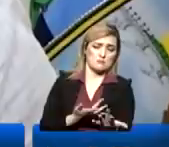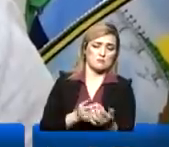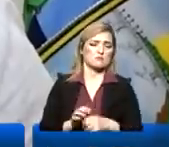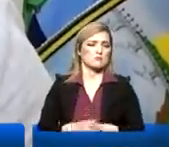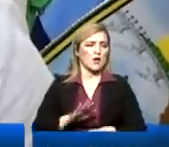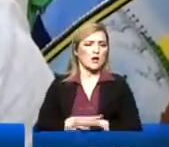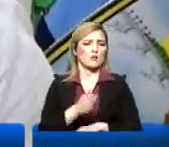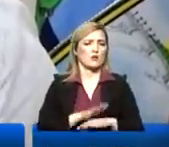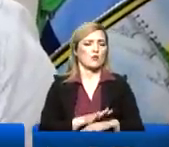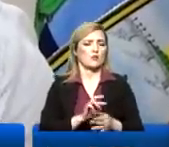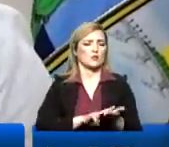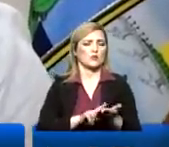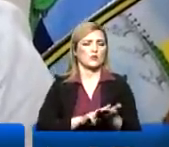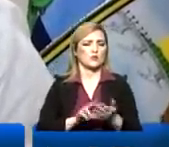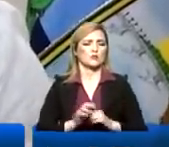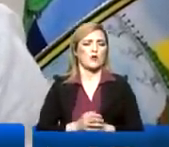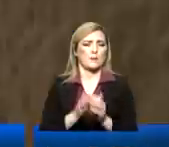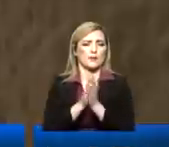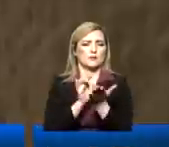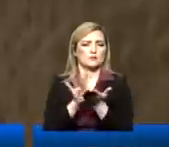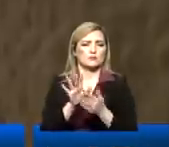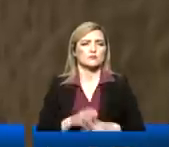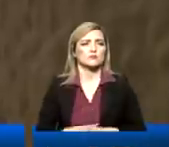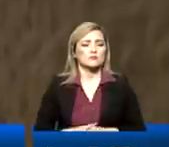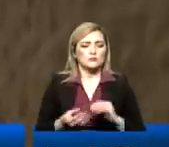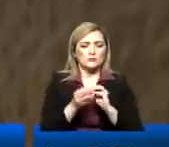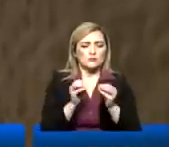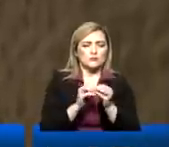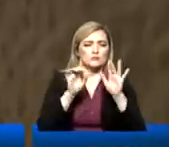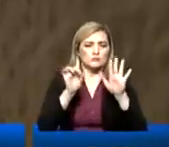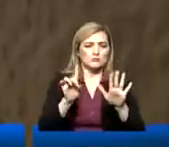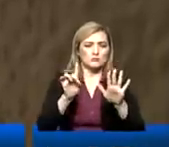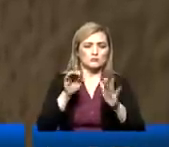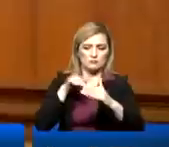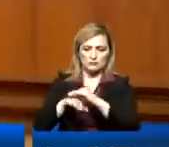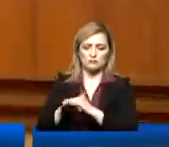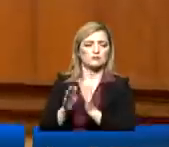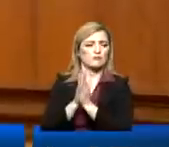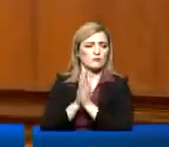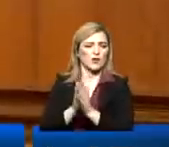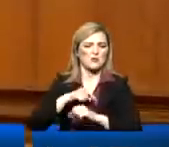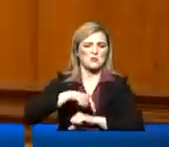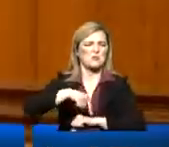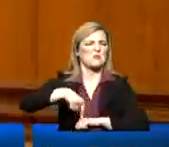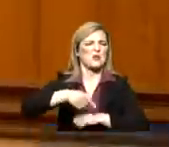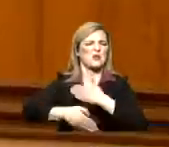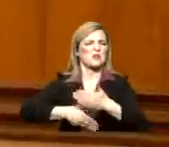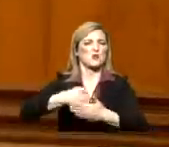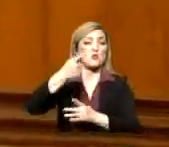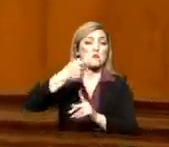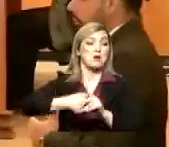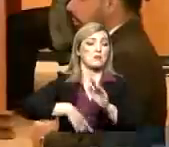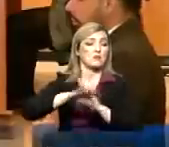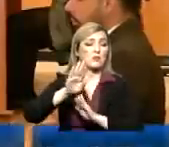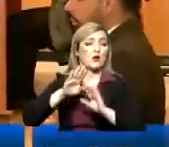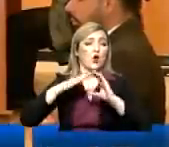se convocaría la sesión de Consejo Provincial para pedir la destitución del cargo. Una vez que el Partido Social Cristiano ingrese el pedido, el proceso podría tomar más de un mes, ya que se debe